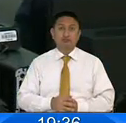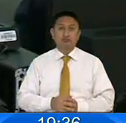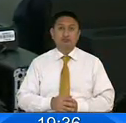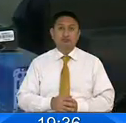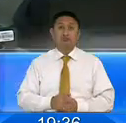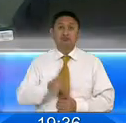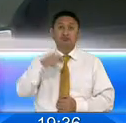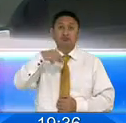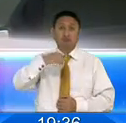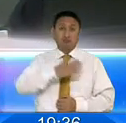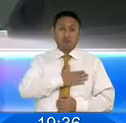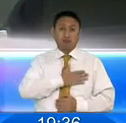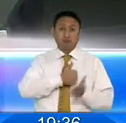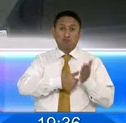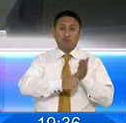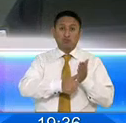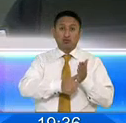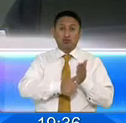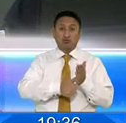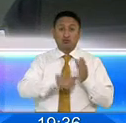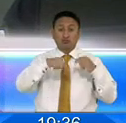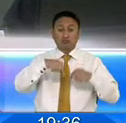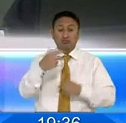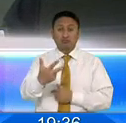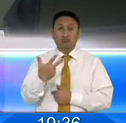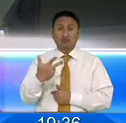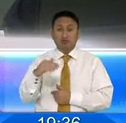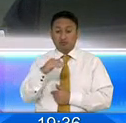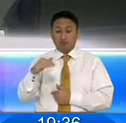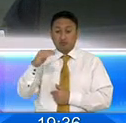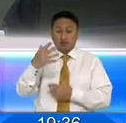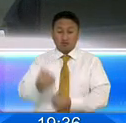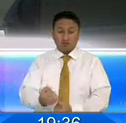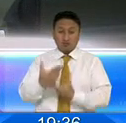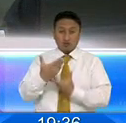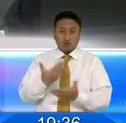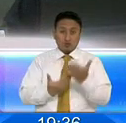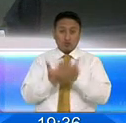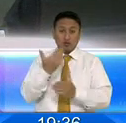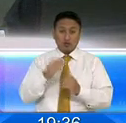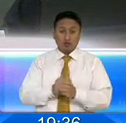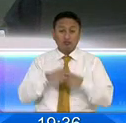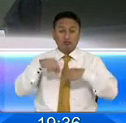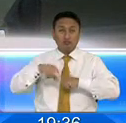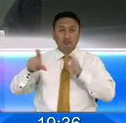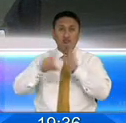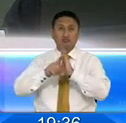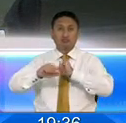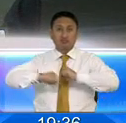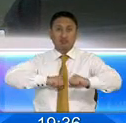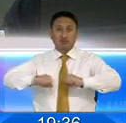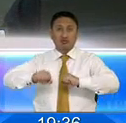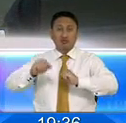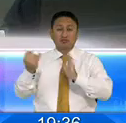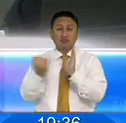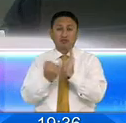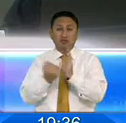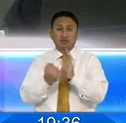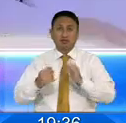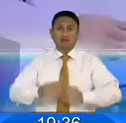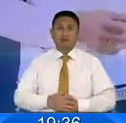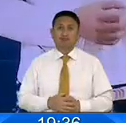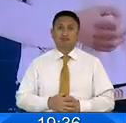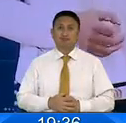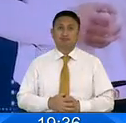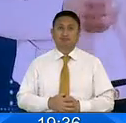Esta es mi cédula electrónica que cuenta con tres campos de información nuevos, como lo dispone la Ley de Gestión de Identidad y Datos Civiles.